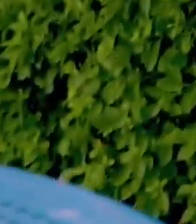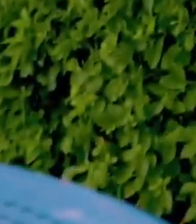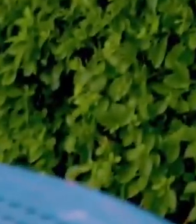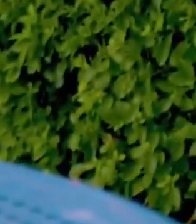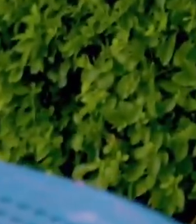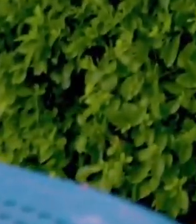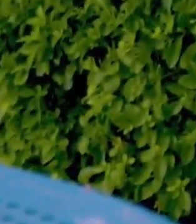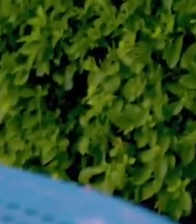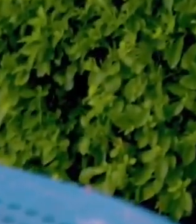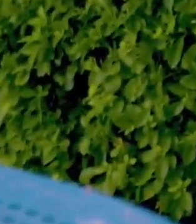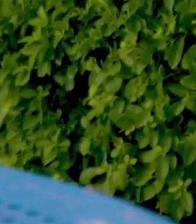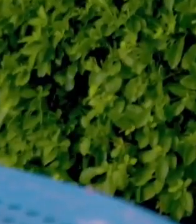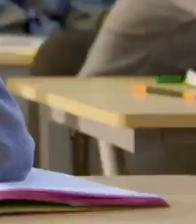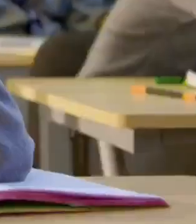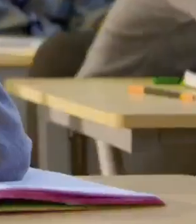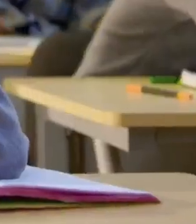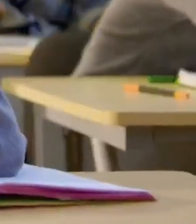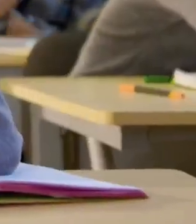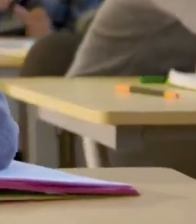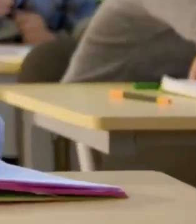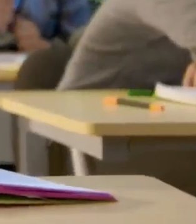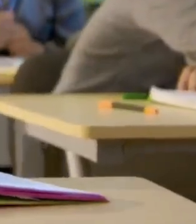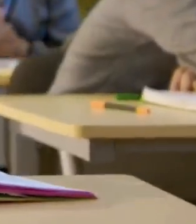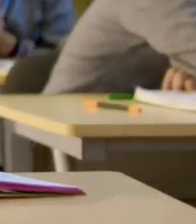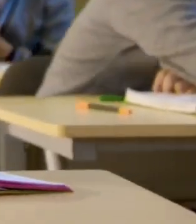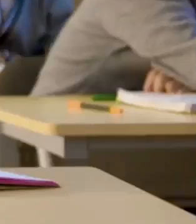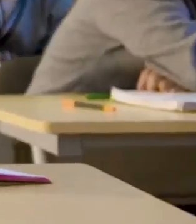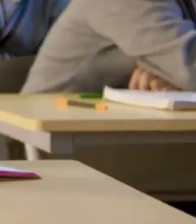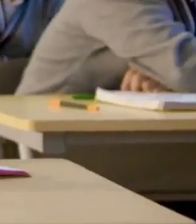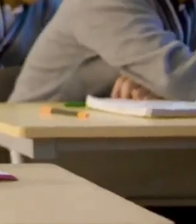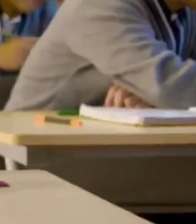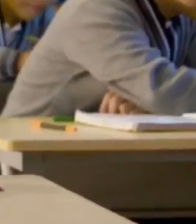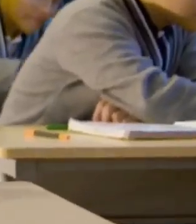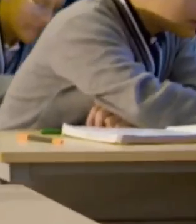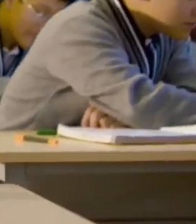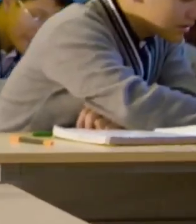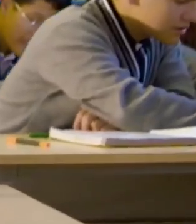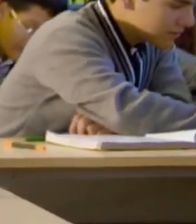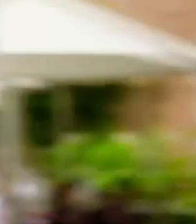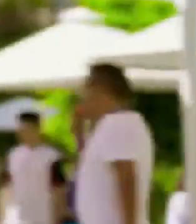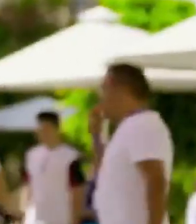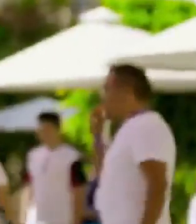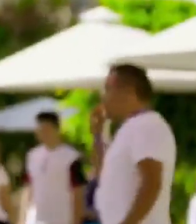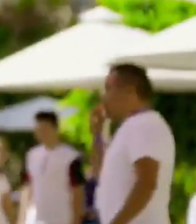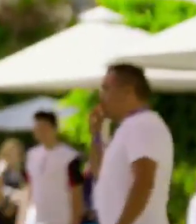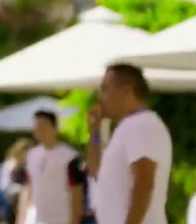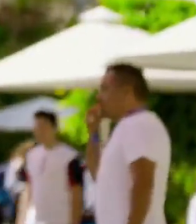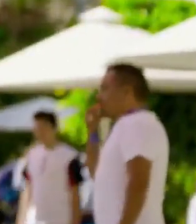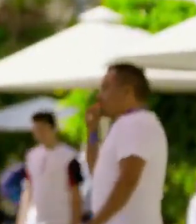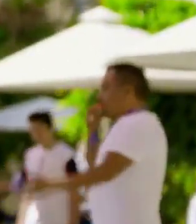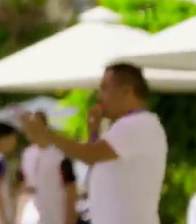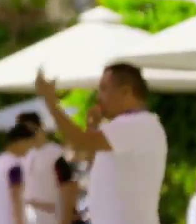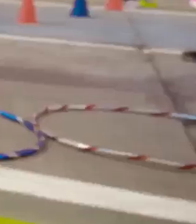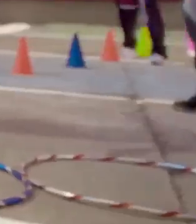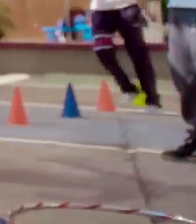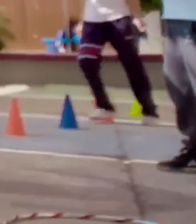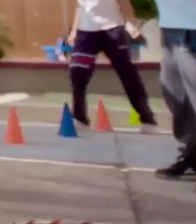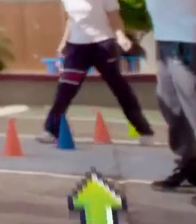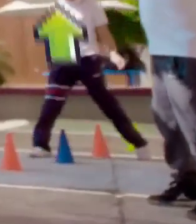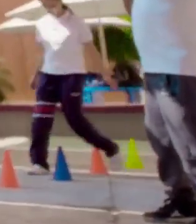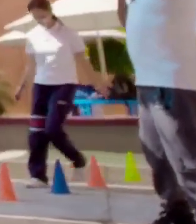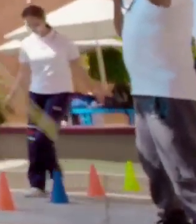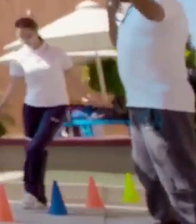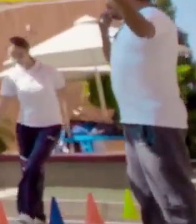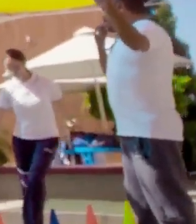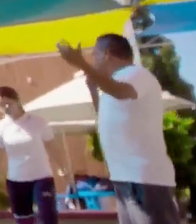ya no habrá más comida chatarra. Ahora se consumirán alimentos más nutritivos y de temporada. Además, se fomentará la actividad